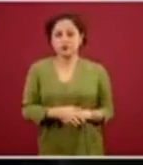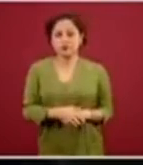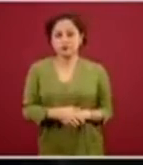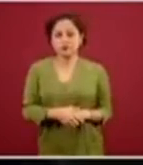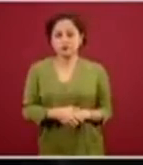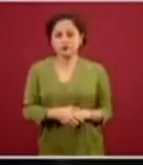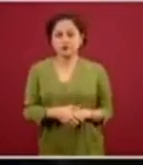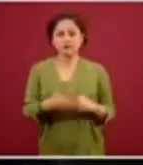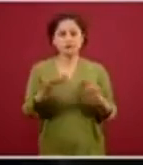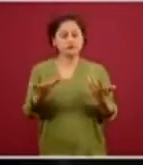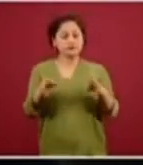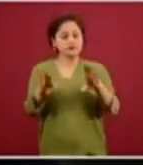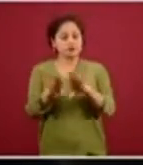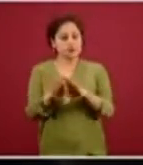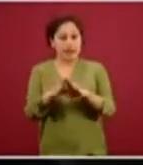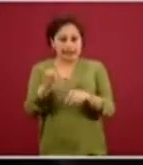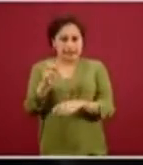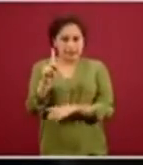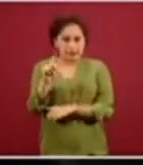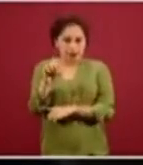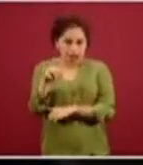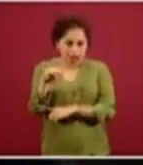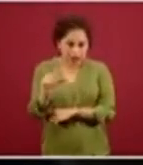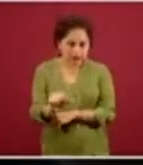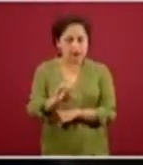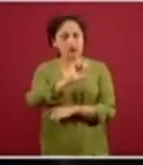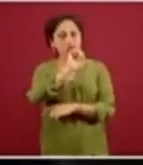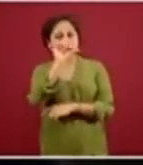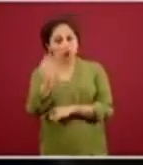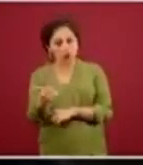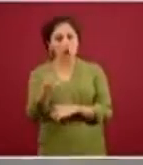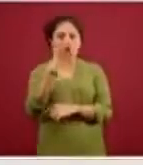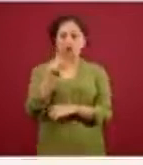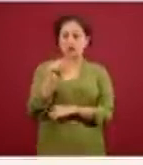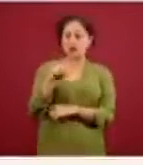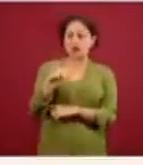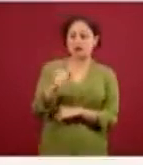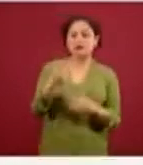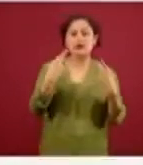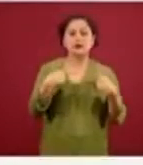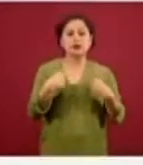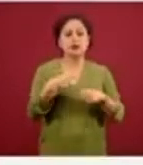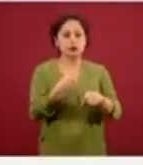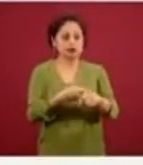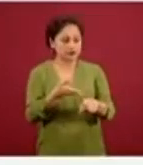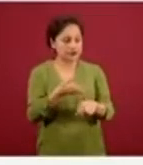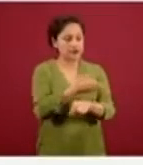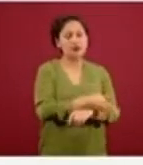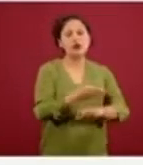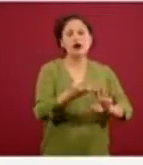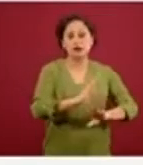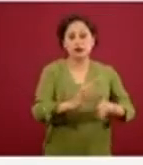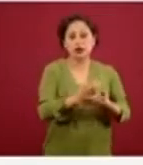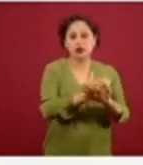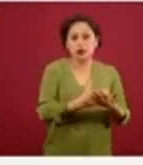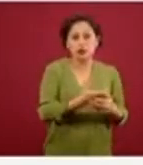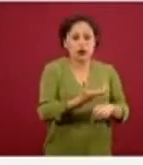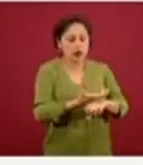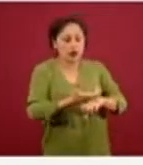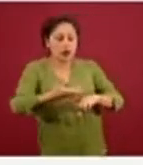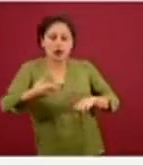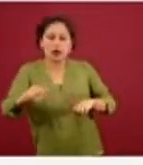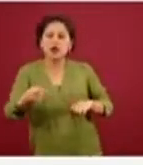¿Cómo puedo obtener plasma convaleciente para ensayos clínicos de investigación en COVID-19? Se debe de seguir un orden, una